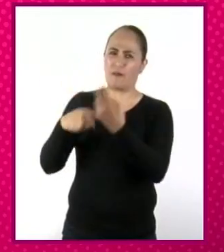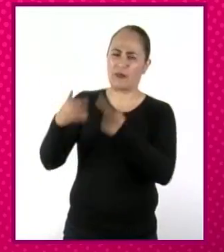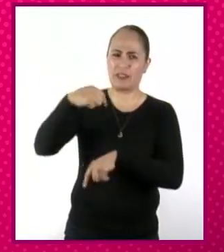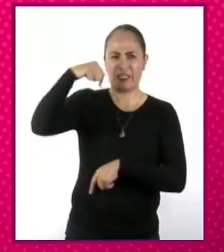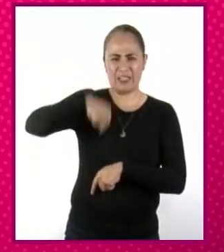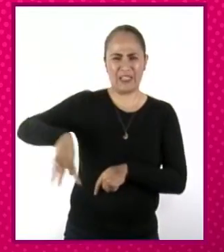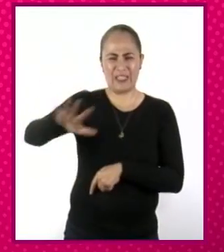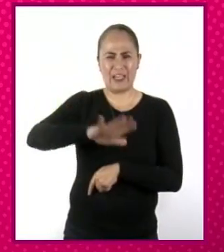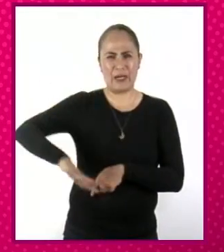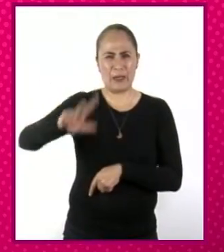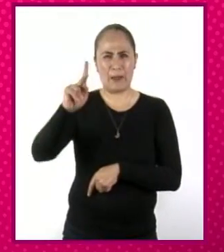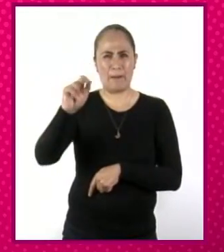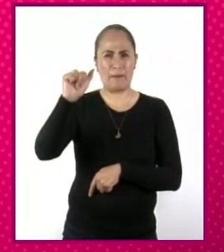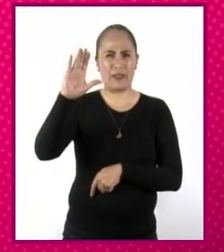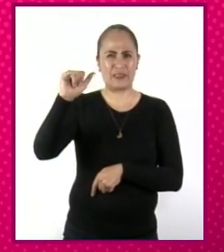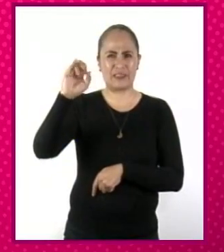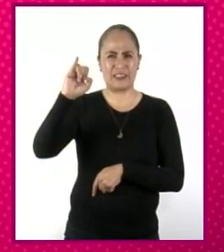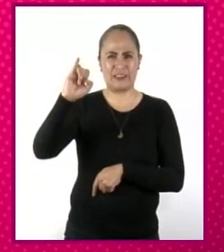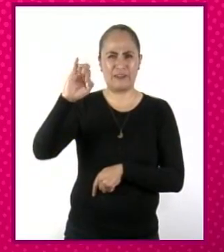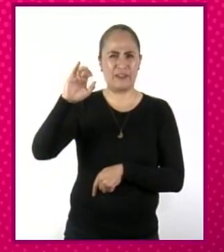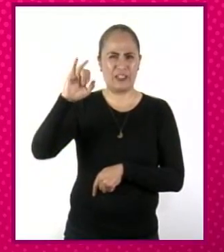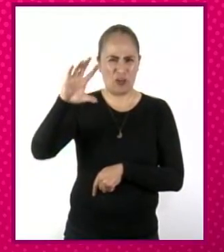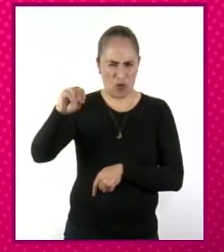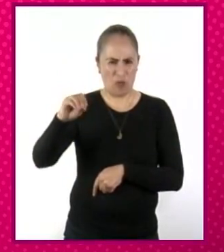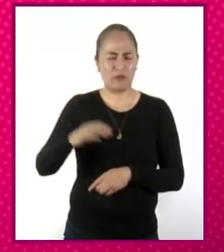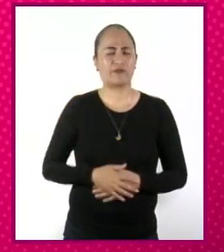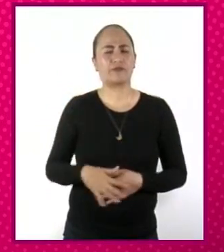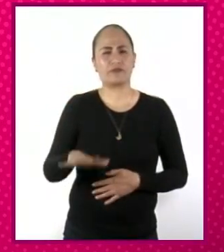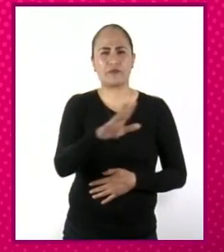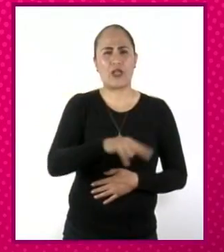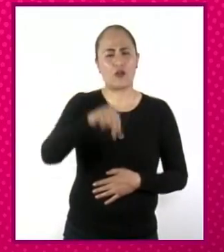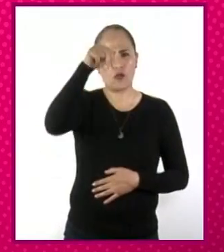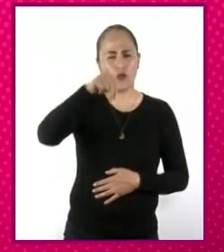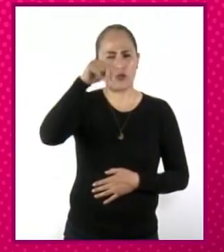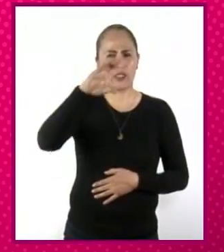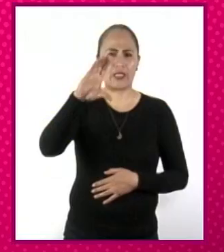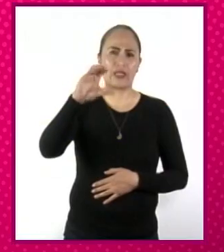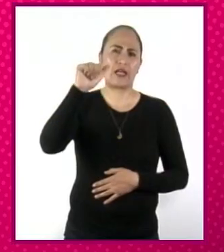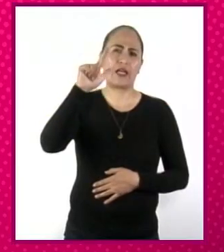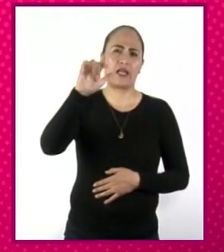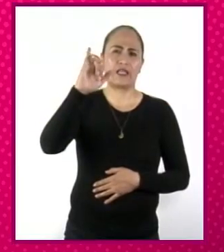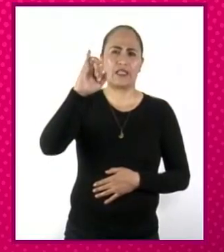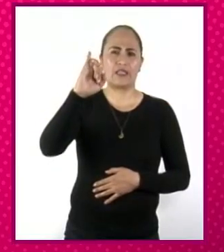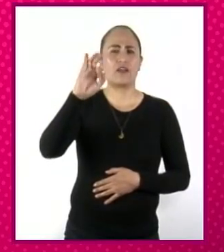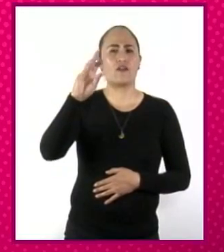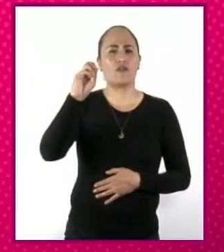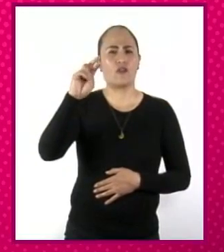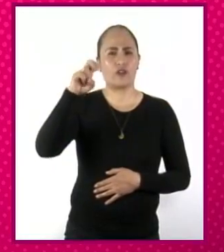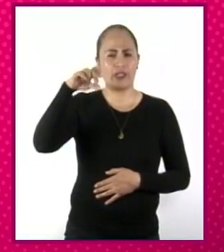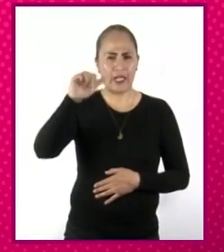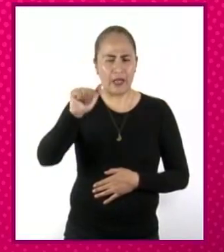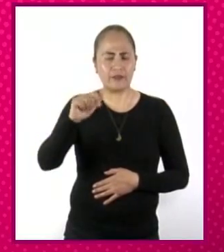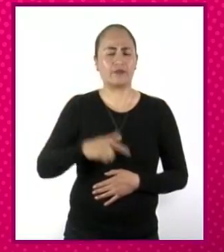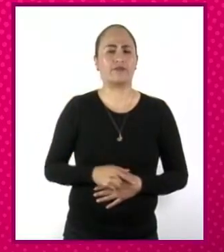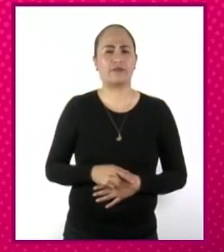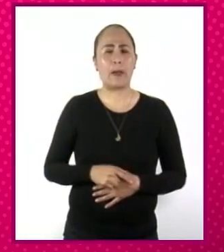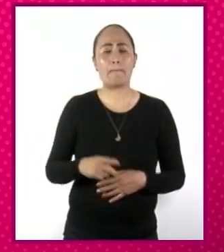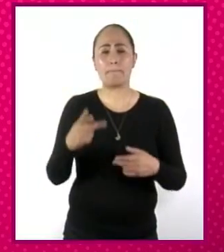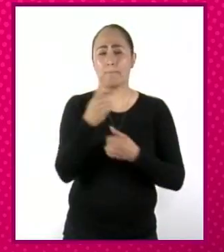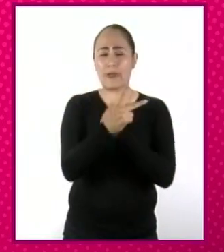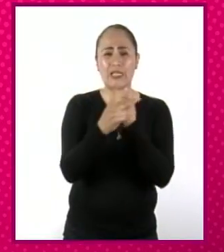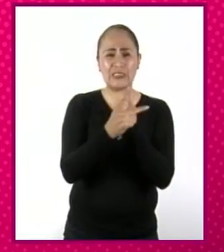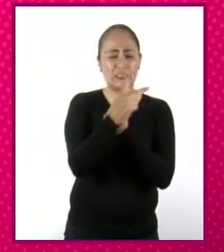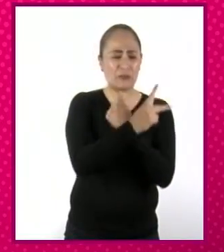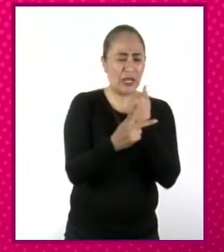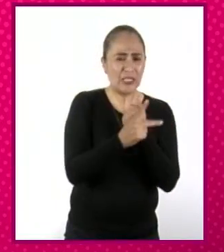del Pacífico, al norte de California, y se buscaba que Europa, cuyos países habían perdido ya muchas